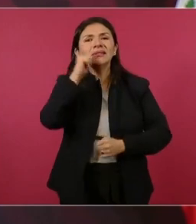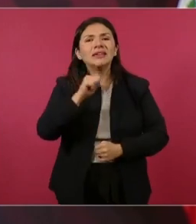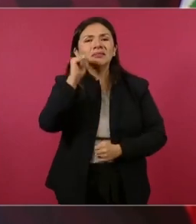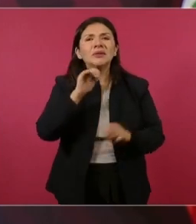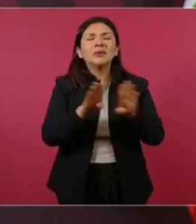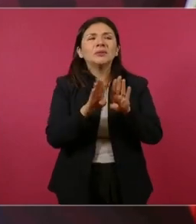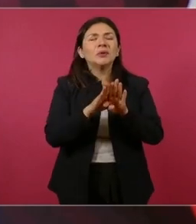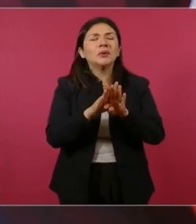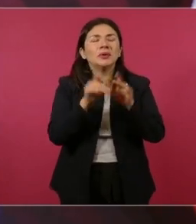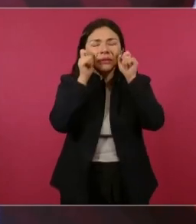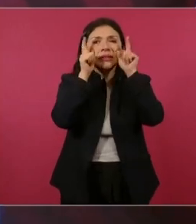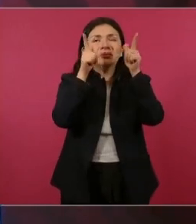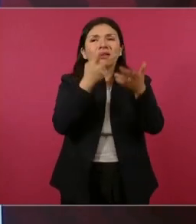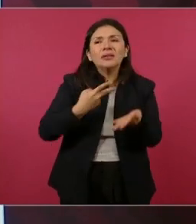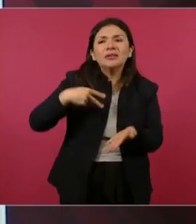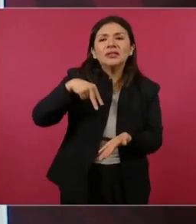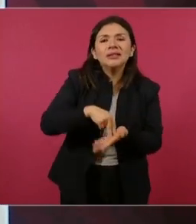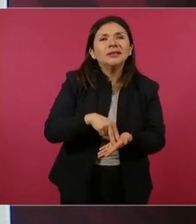y no pueden